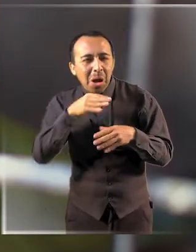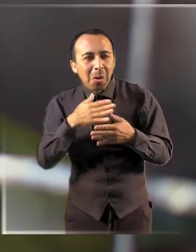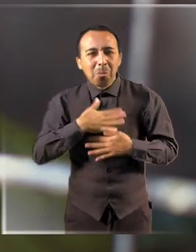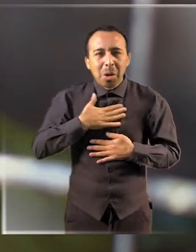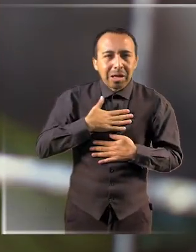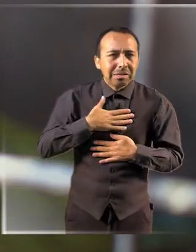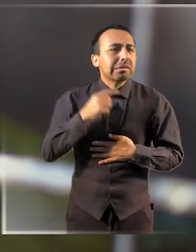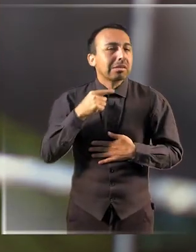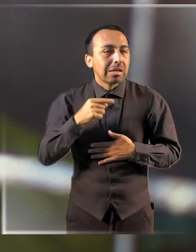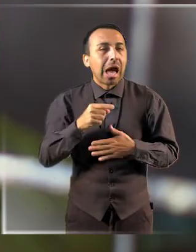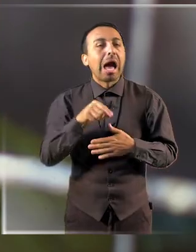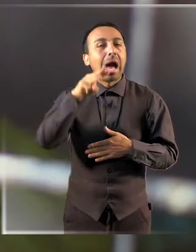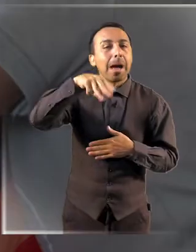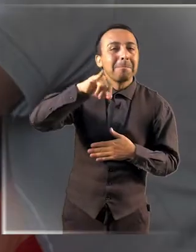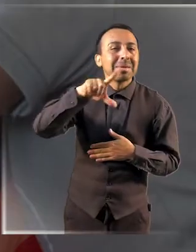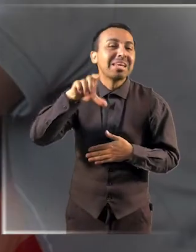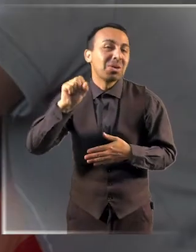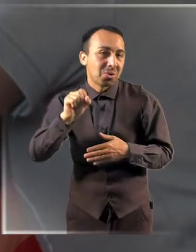milito caliente.